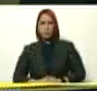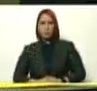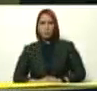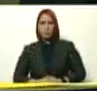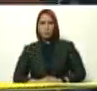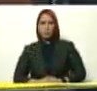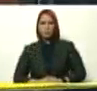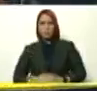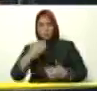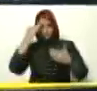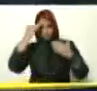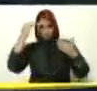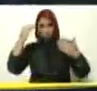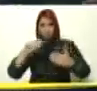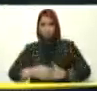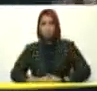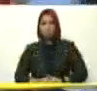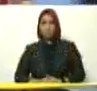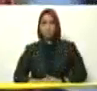Salam Aleikum,